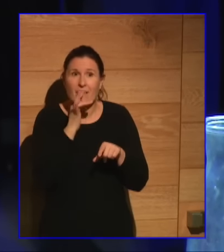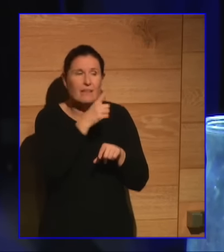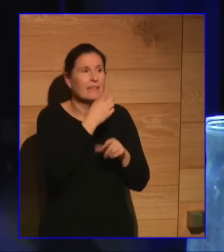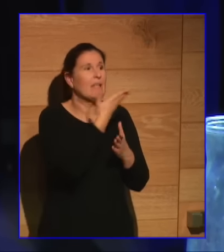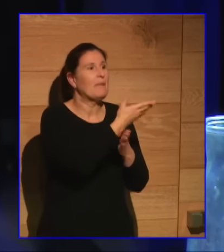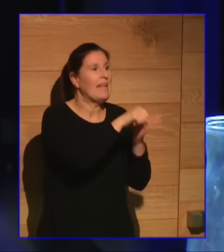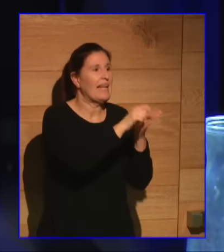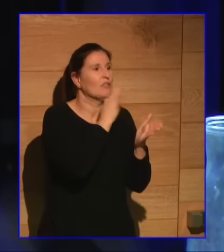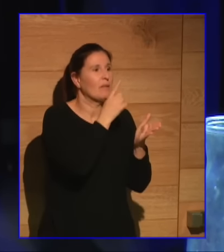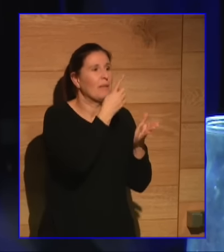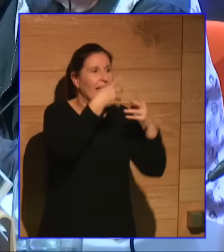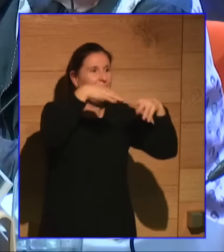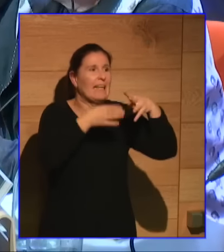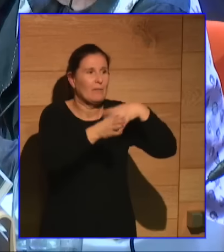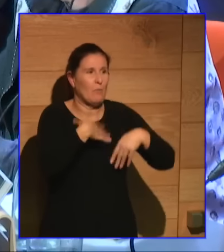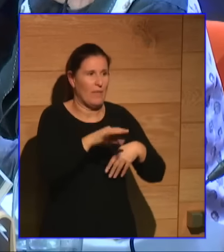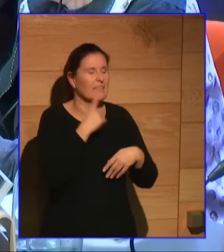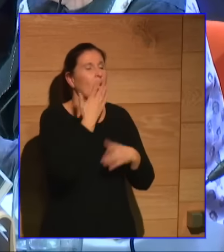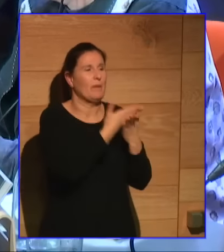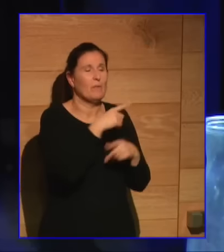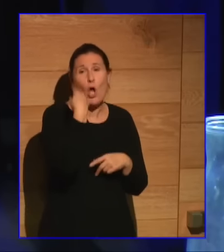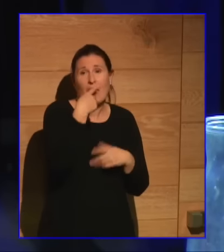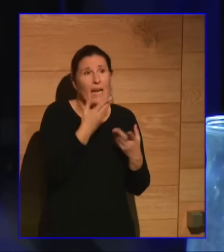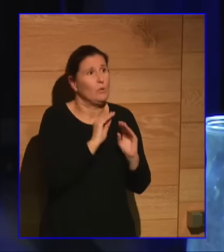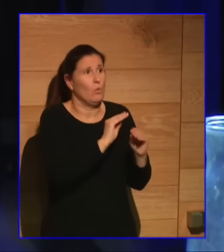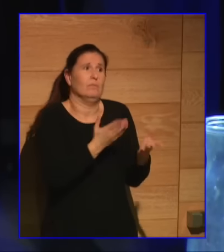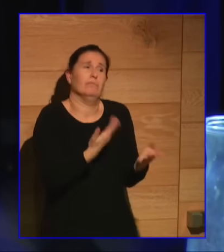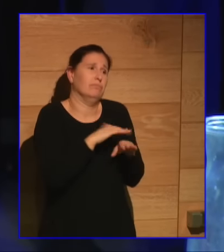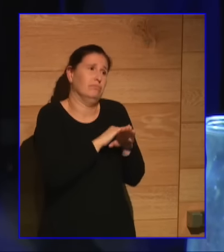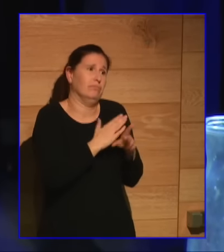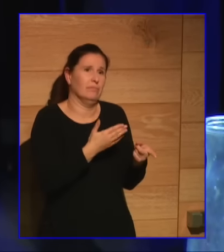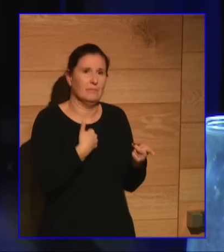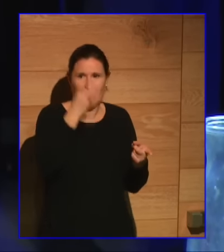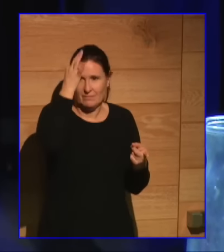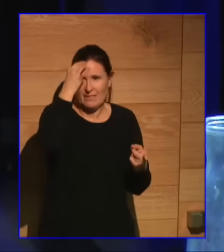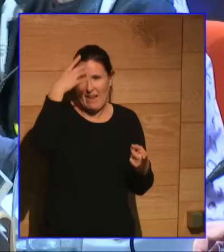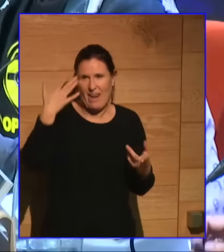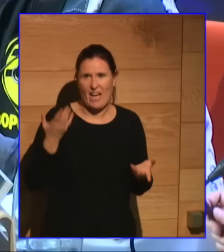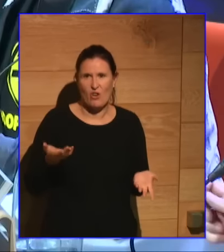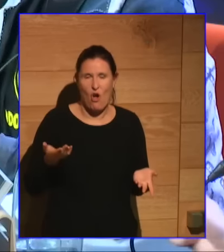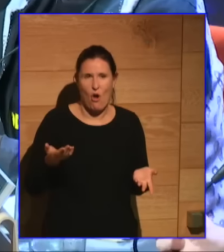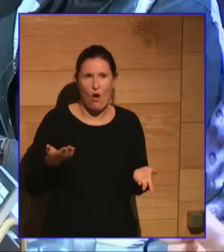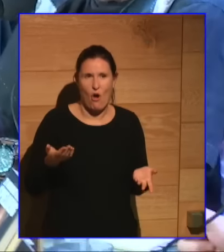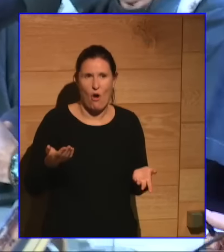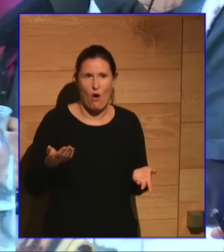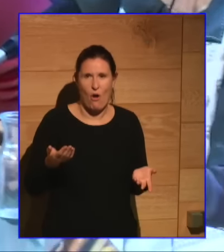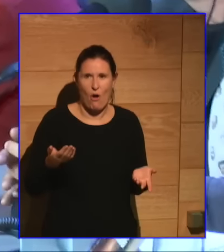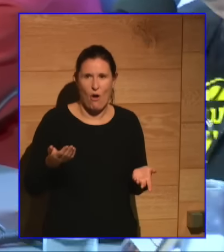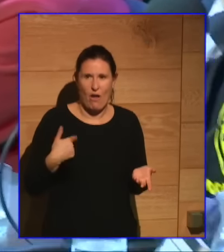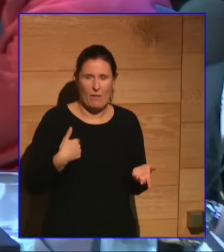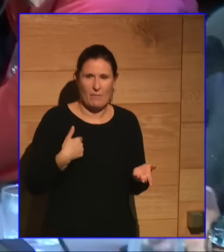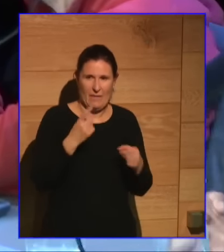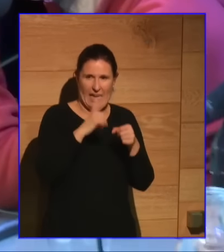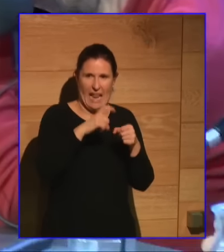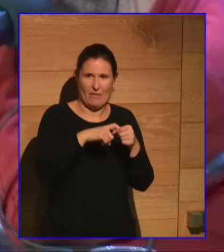para que cruzaras la cortina, Juan. No, hombre, con el pelo. La carita que tiene, Juan, perdóname. El pelo está blanquísimo. Hace mucho que me piden el carné en una discoteca,